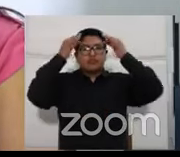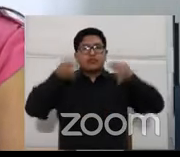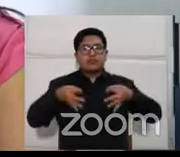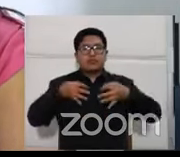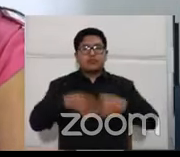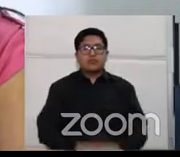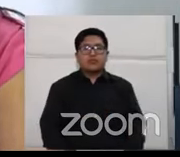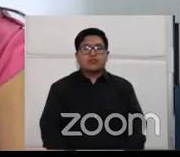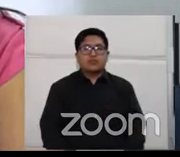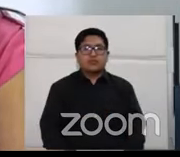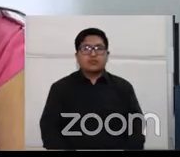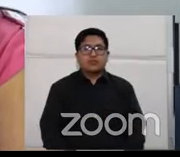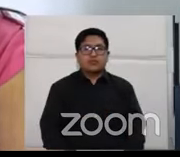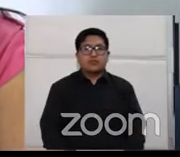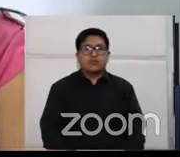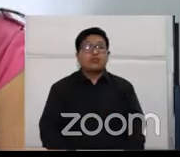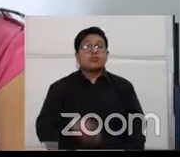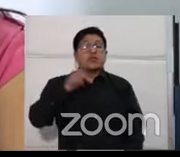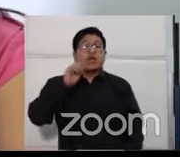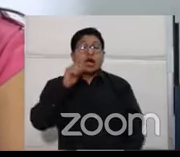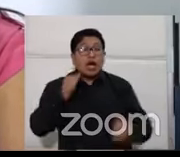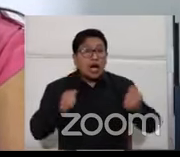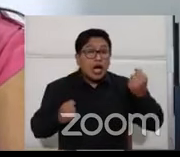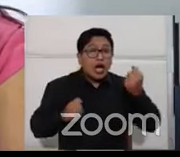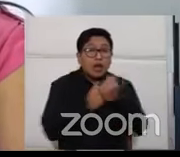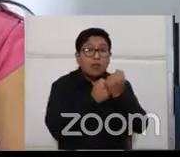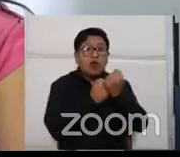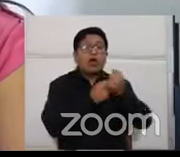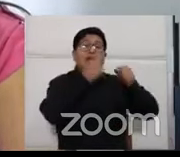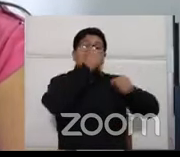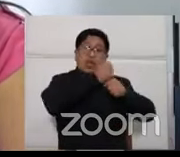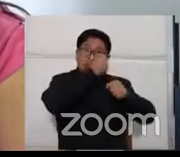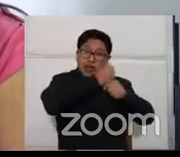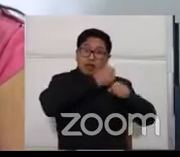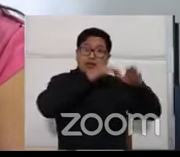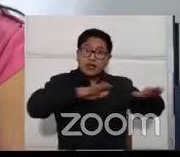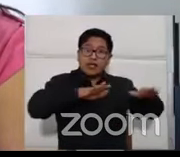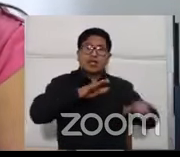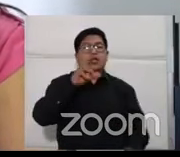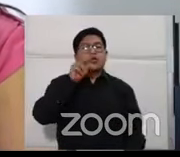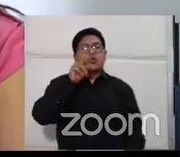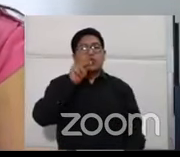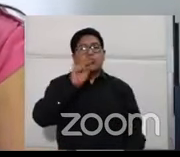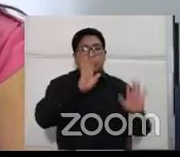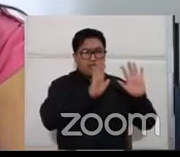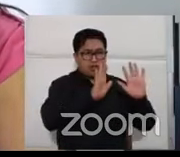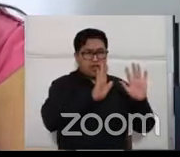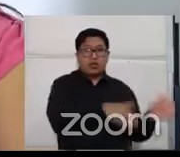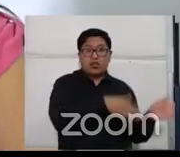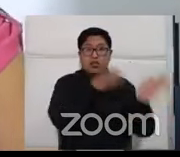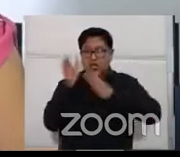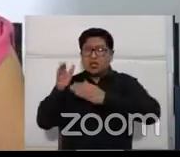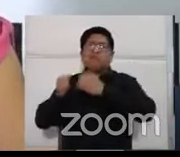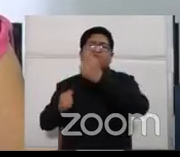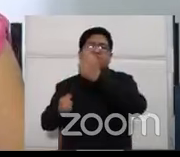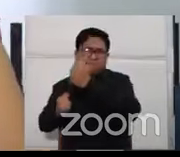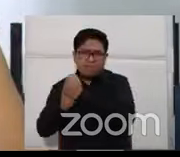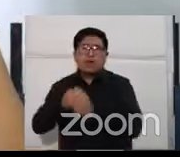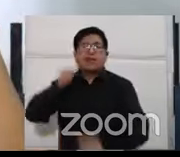no necesariamente apoyar el trabajo infantil pero sí apoyar a las niñas niños adolescentes